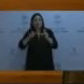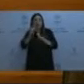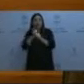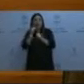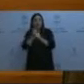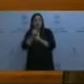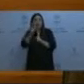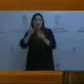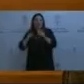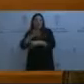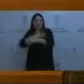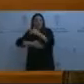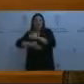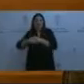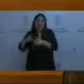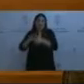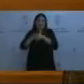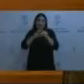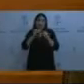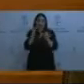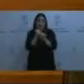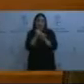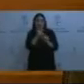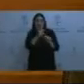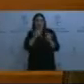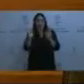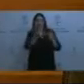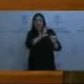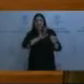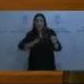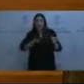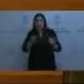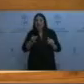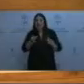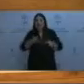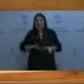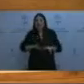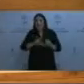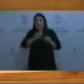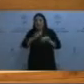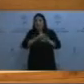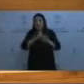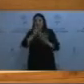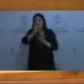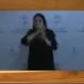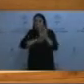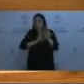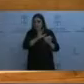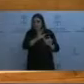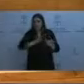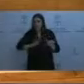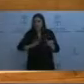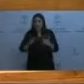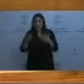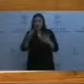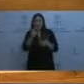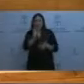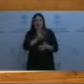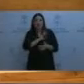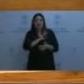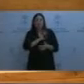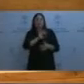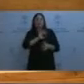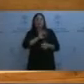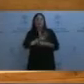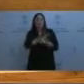se refiere al acceso al empleo temporal y reserva en listas de interinidad? Gracias, señoría. Señora consejera, tiene la palabra. Sí,